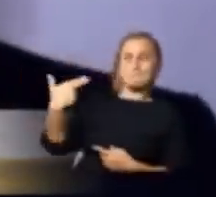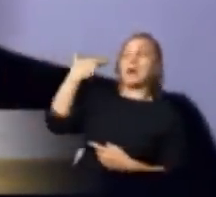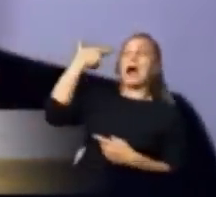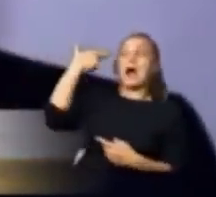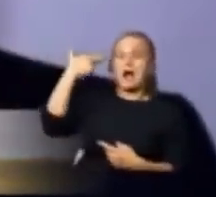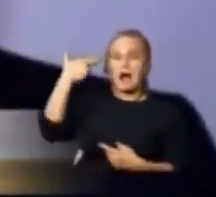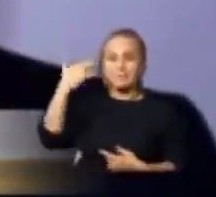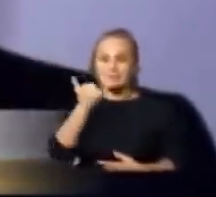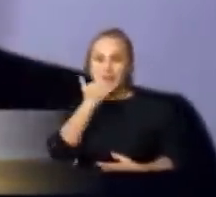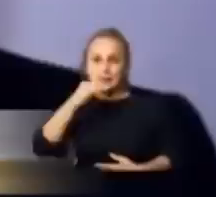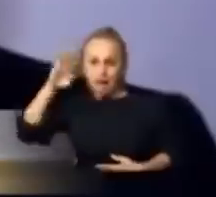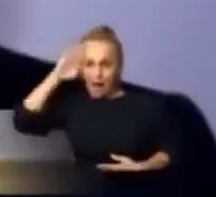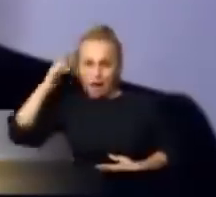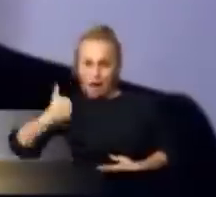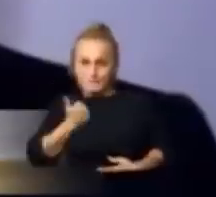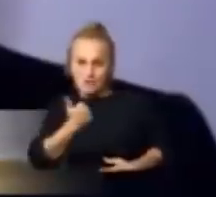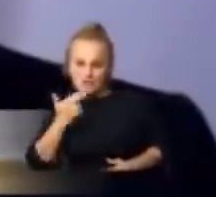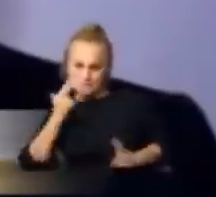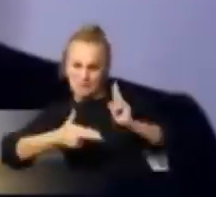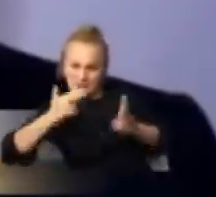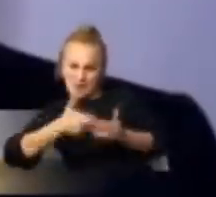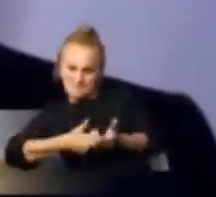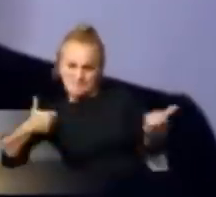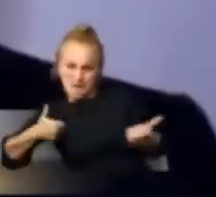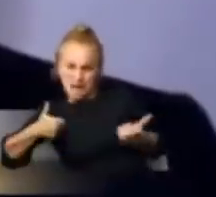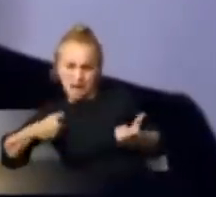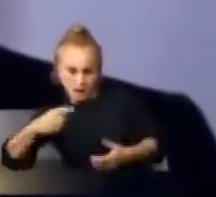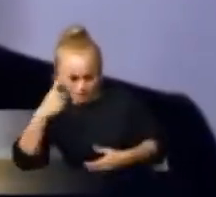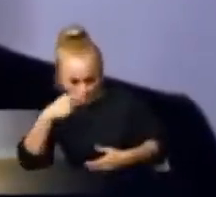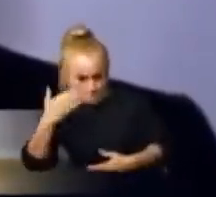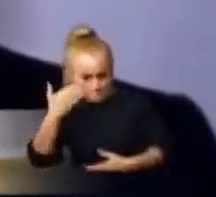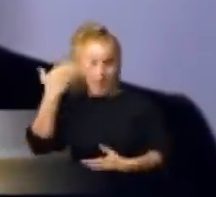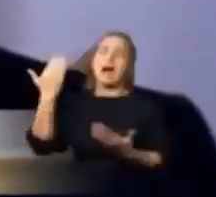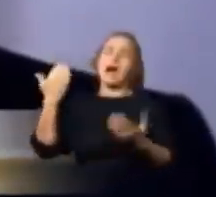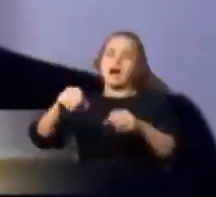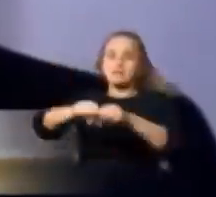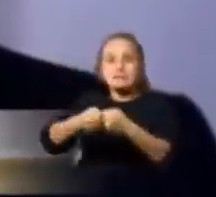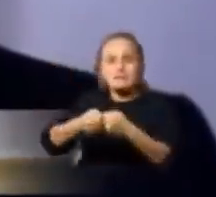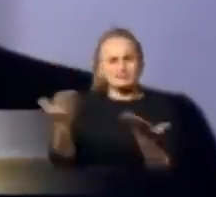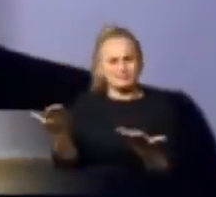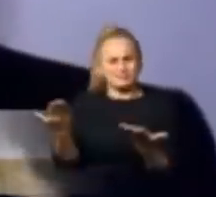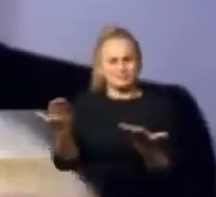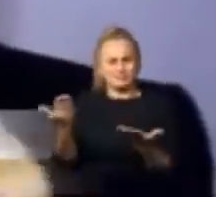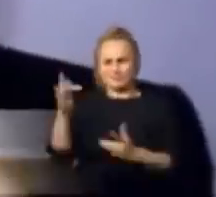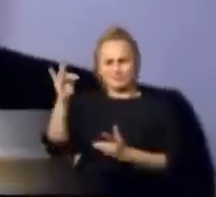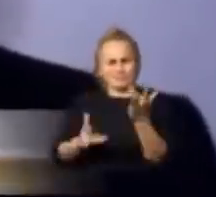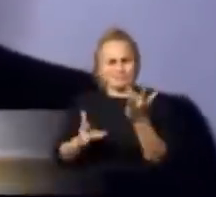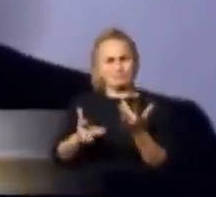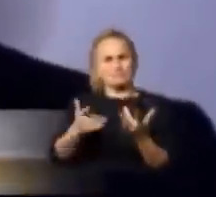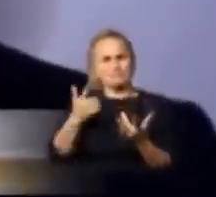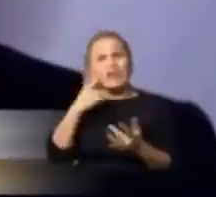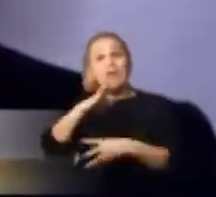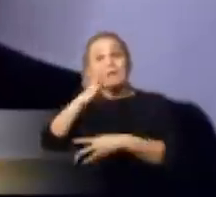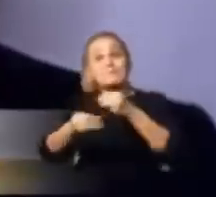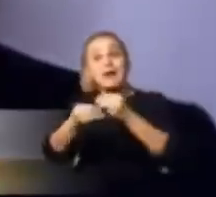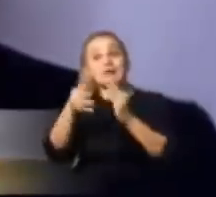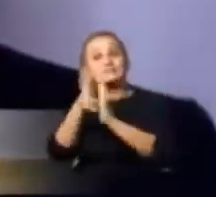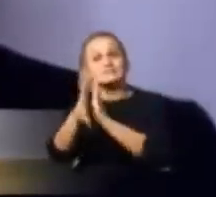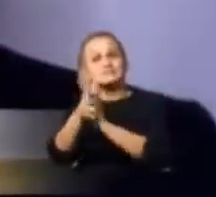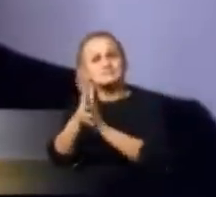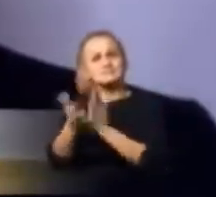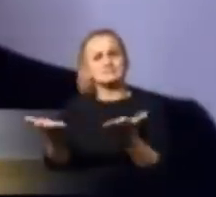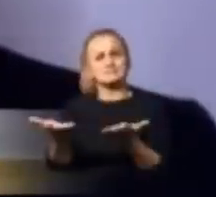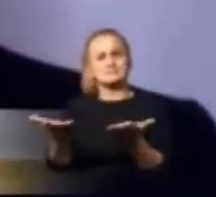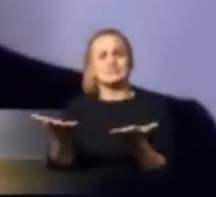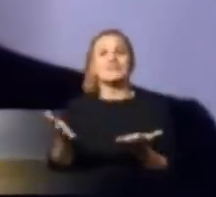la desmesura en la represión por parte también de la fuerza pública. Eso es absolutamente indeseable. Y detallemos un poco más sobre